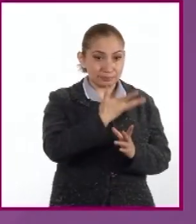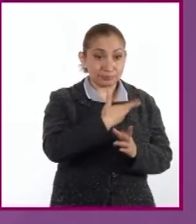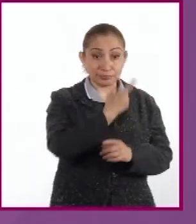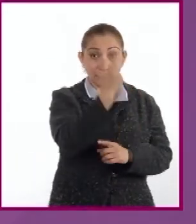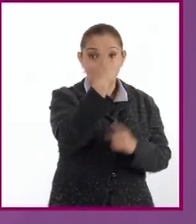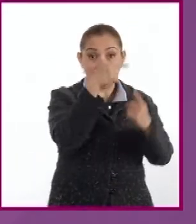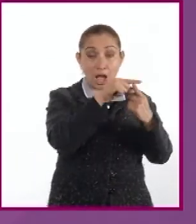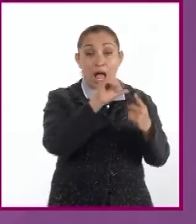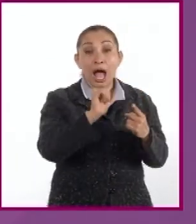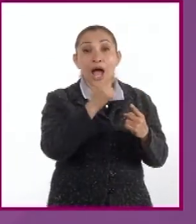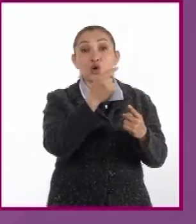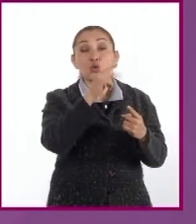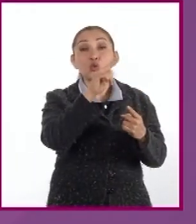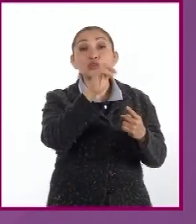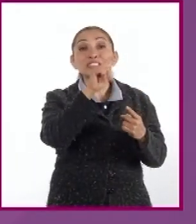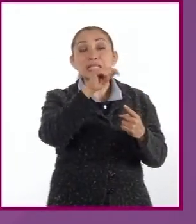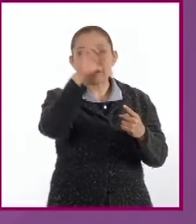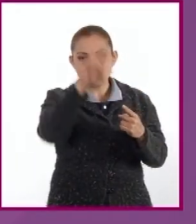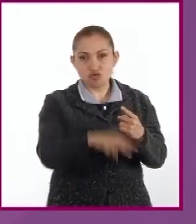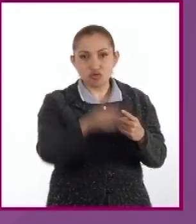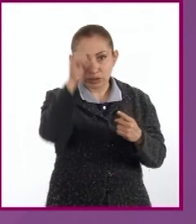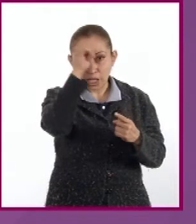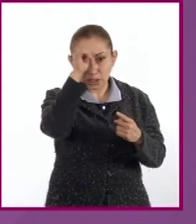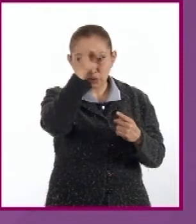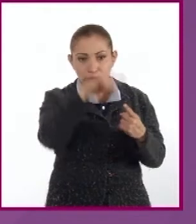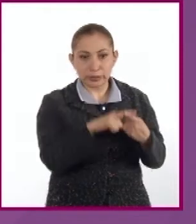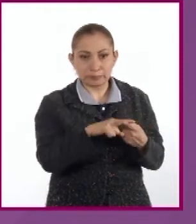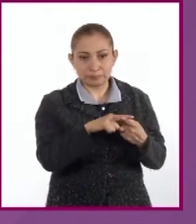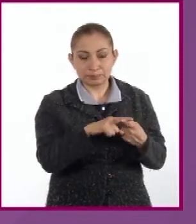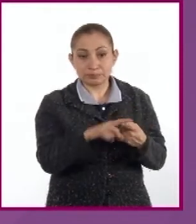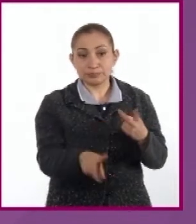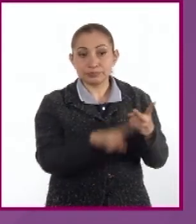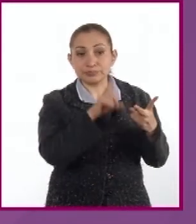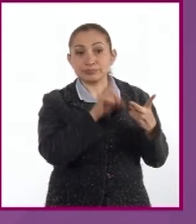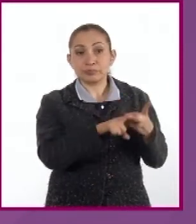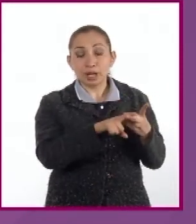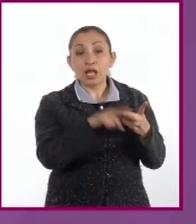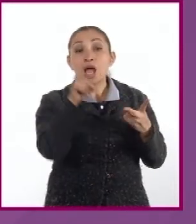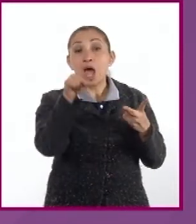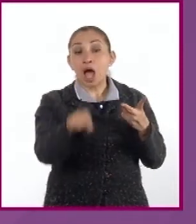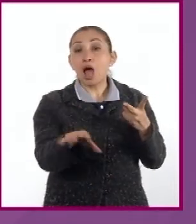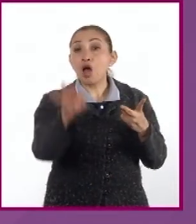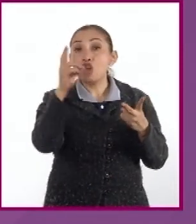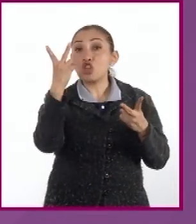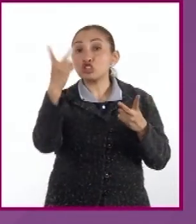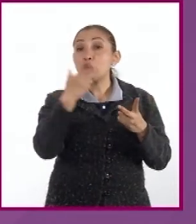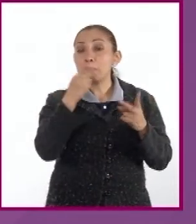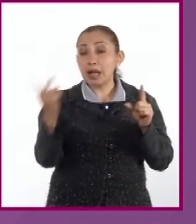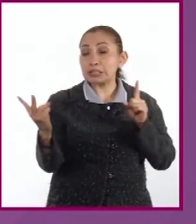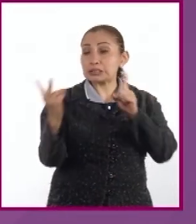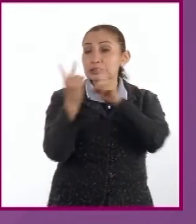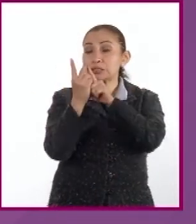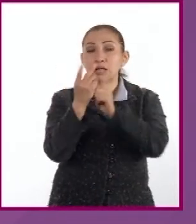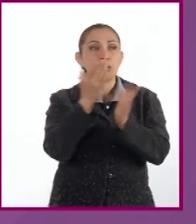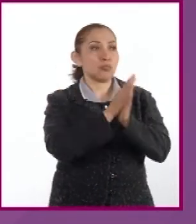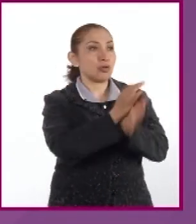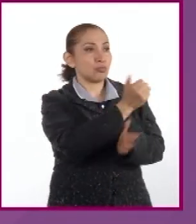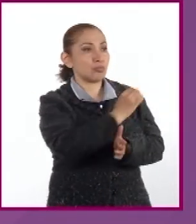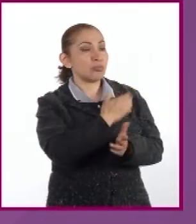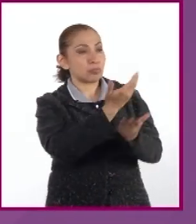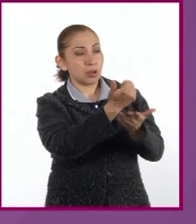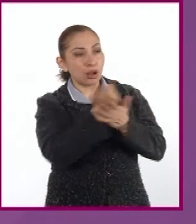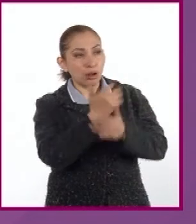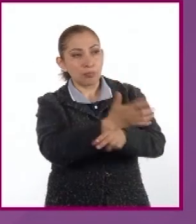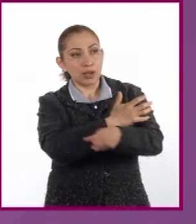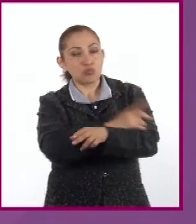1. Don Agustín era un sacerdote. 2. Encontró a dos hombres que le pidieron confesar